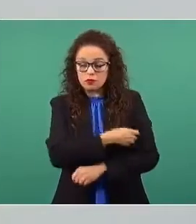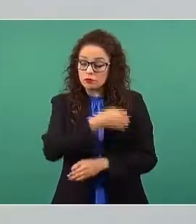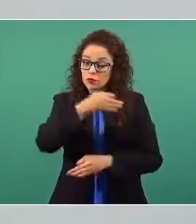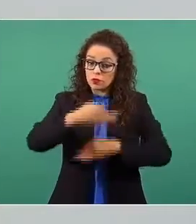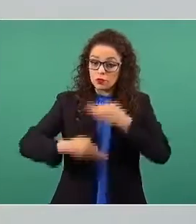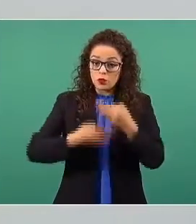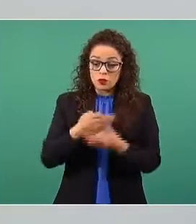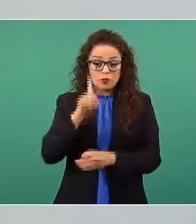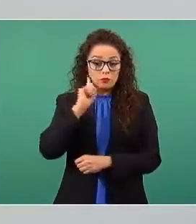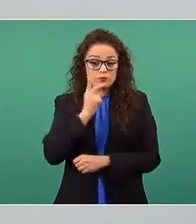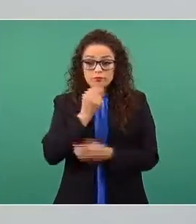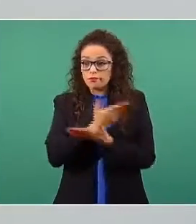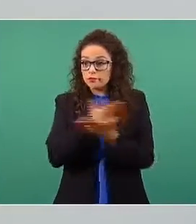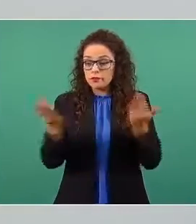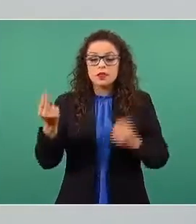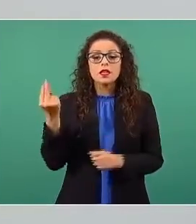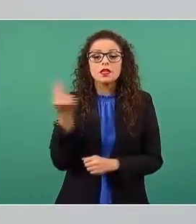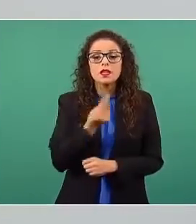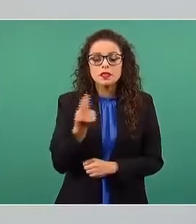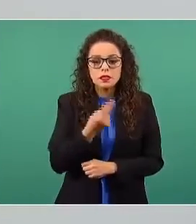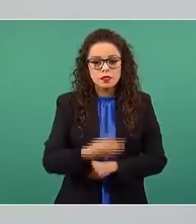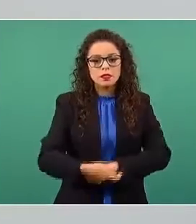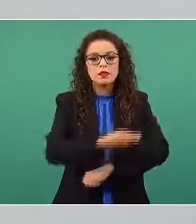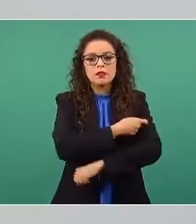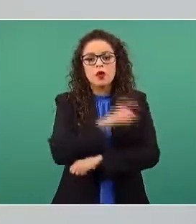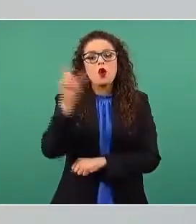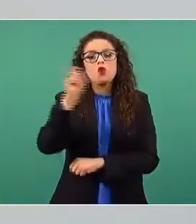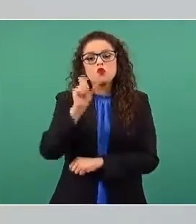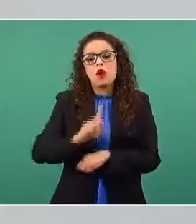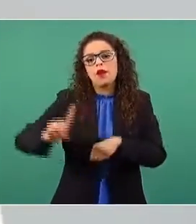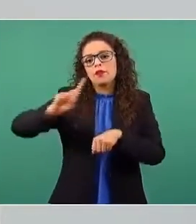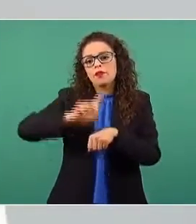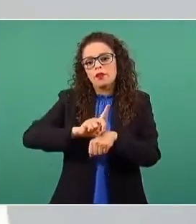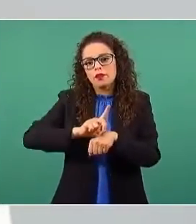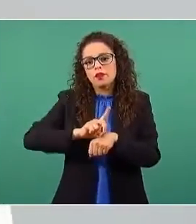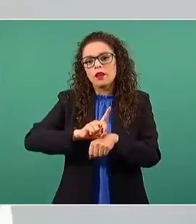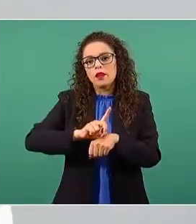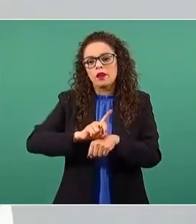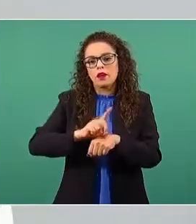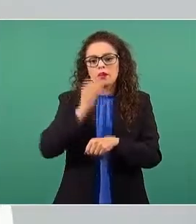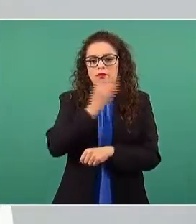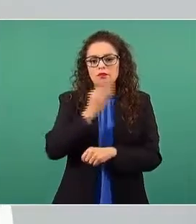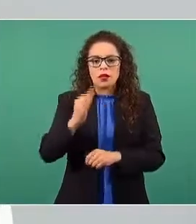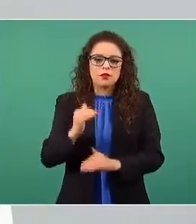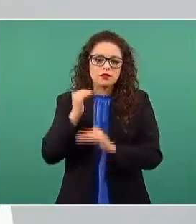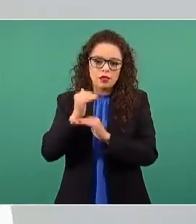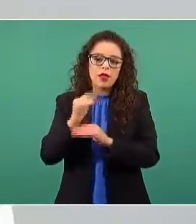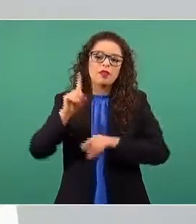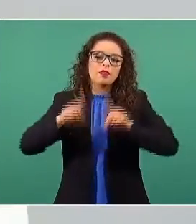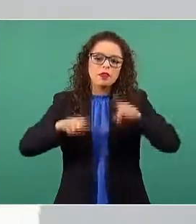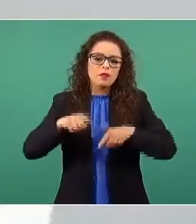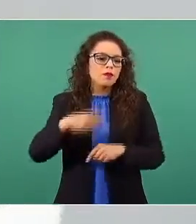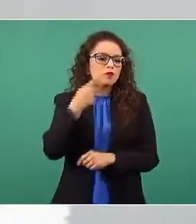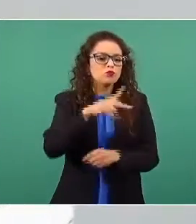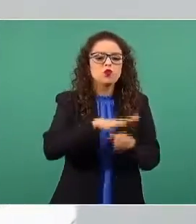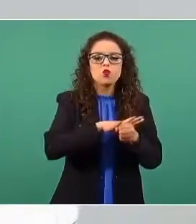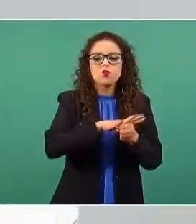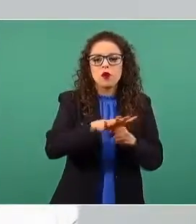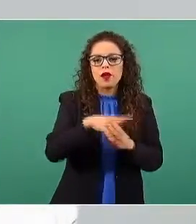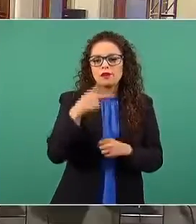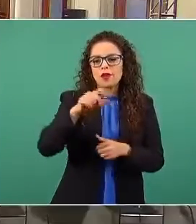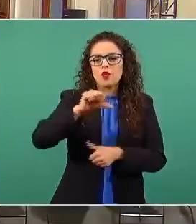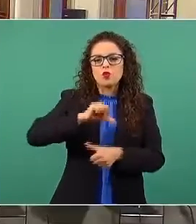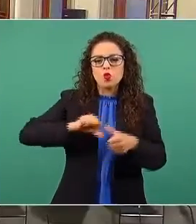y todos nos vacunemos en el momento en que nos toque, de acuerdo al turno que vayamos a recibir, y